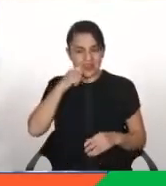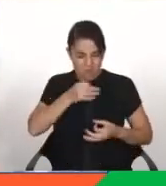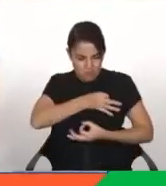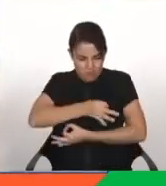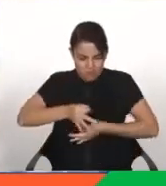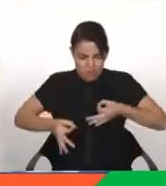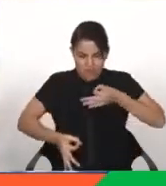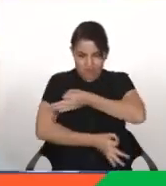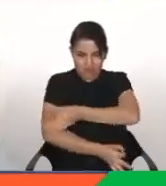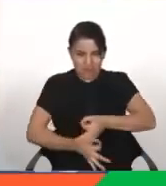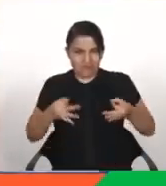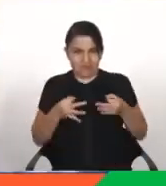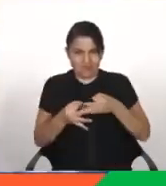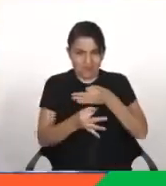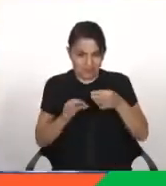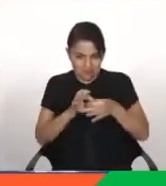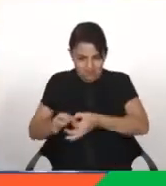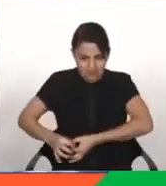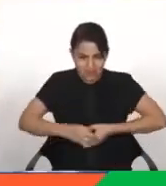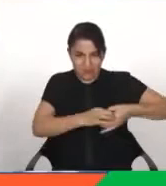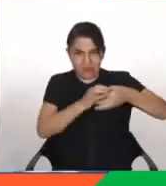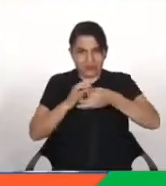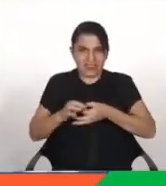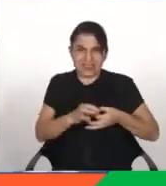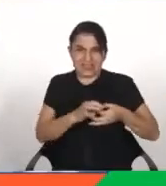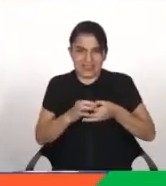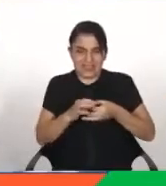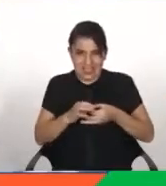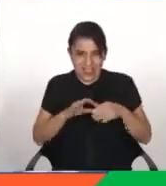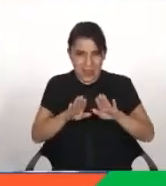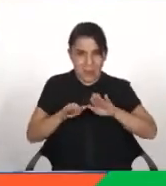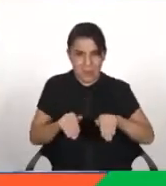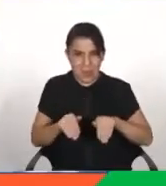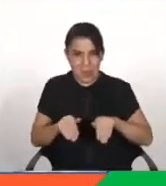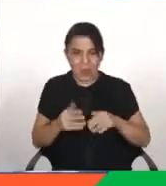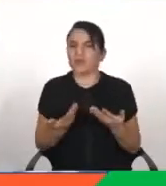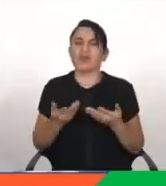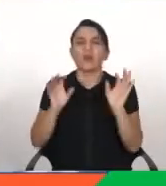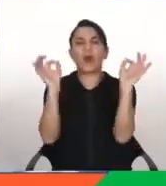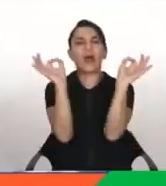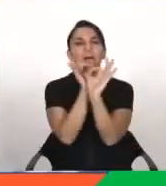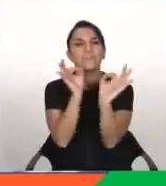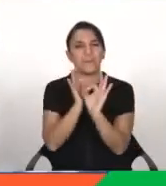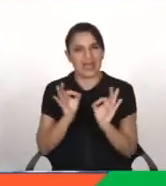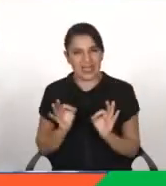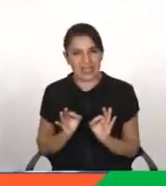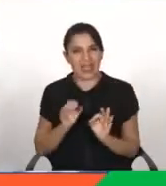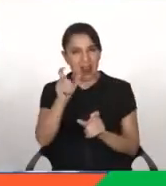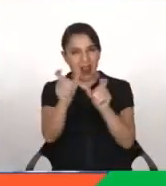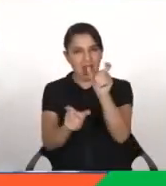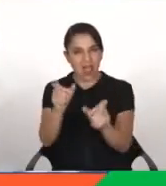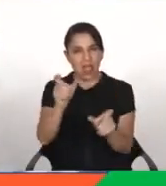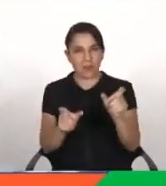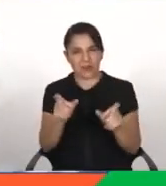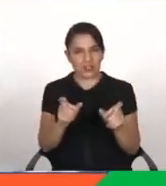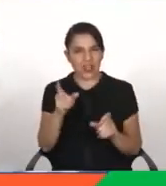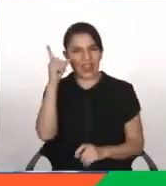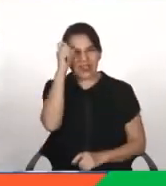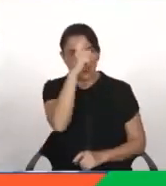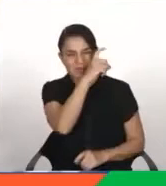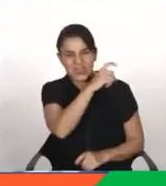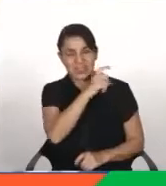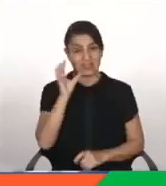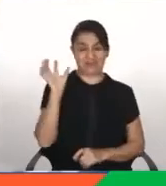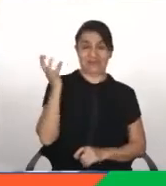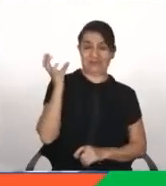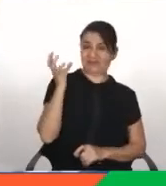o la quinesina moviendo sus patitas sobre un microtúbulo. Entonces, explicar eso a las personas a veces puede ser complejo. Dime,